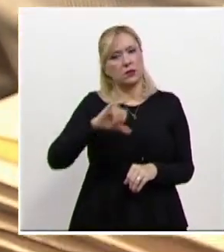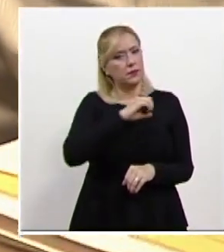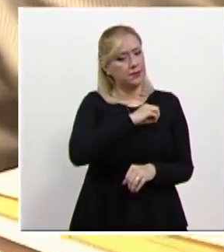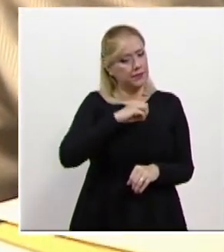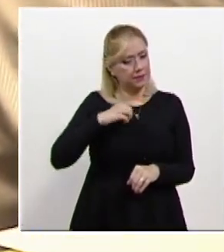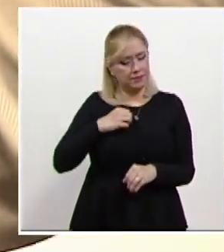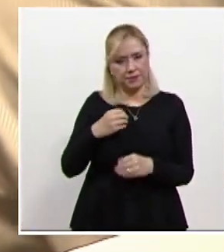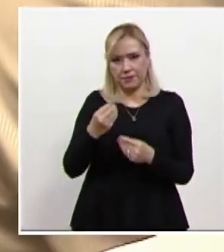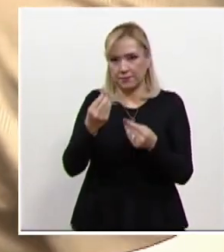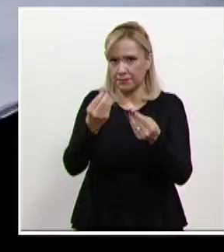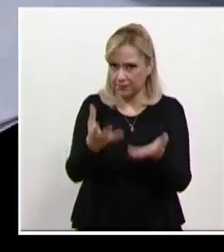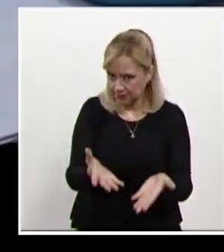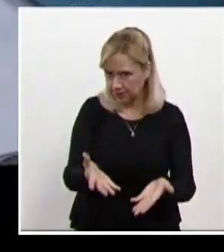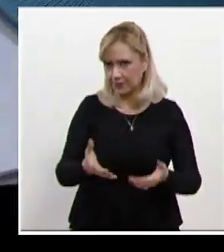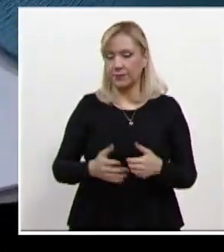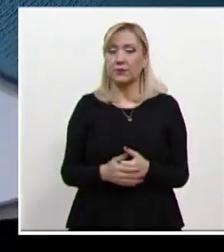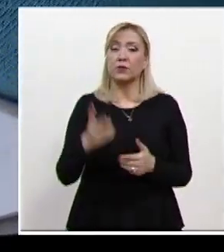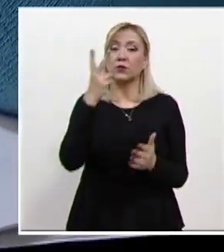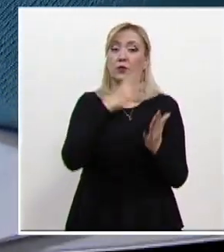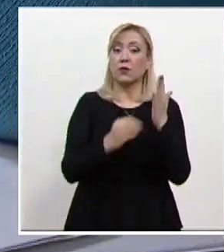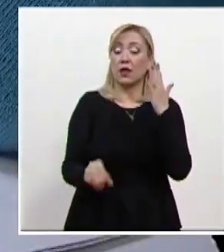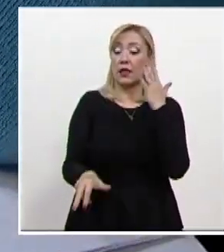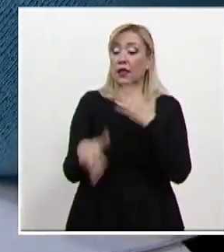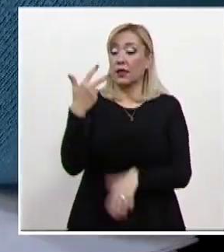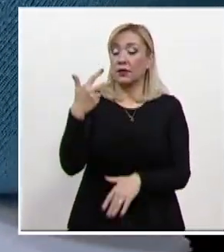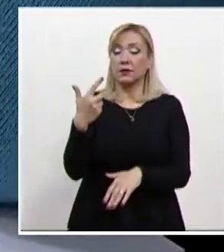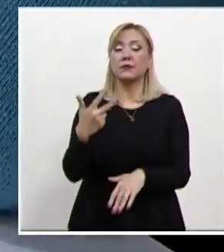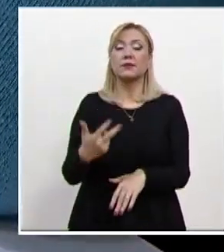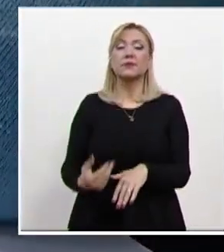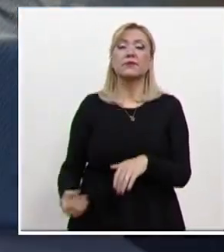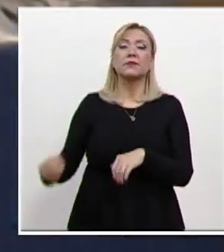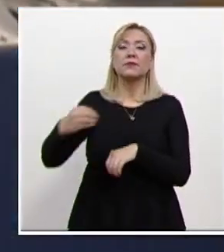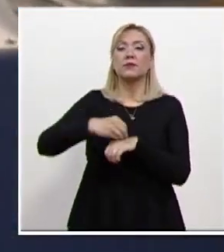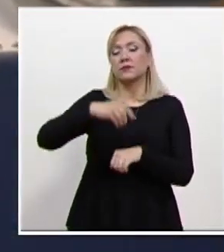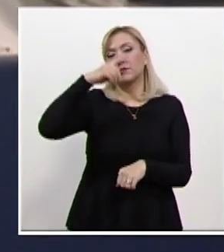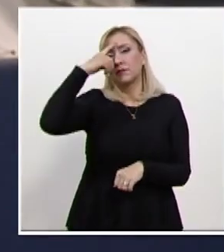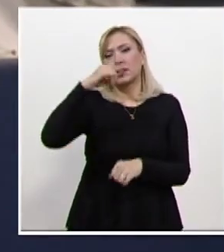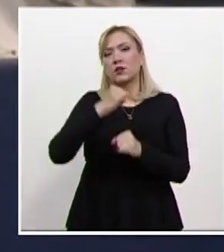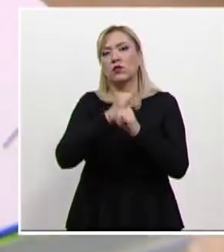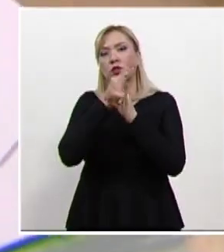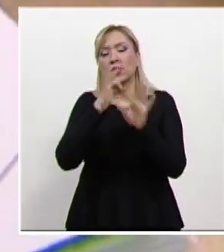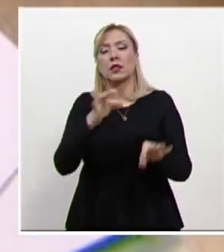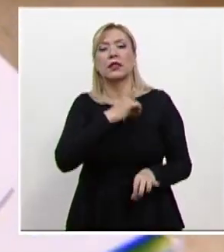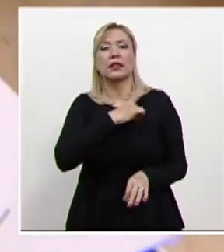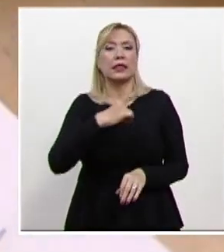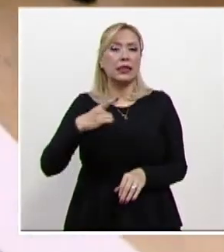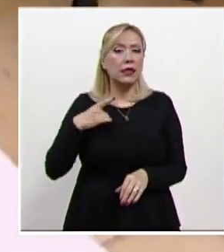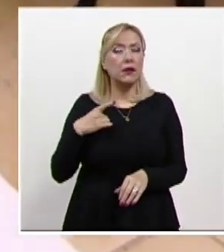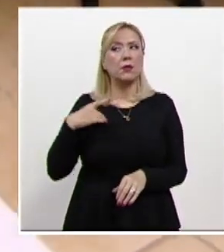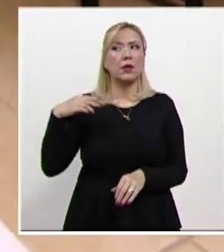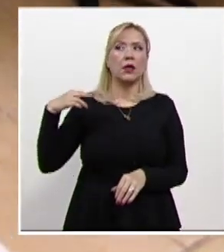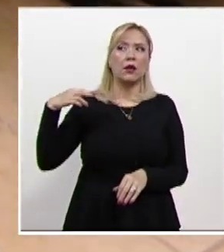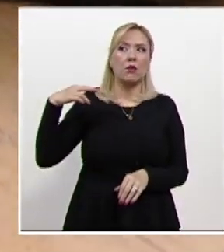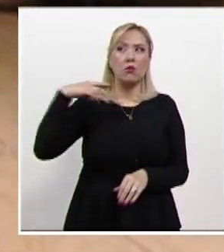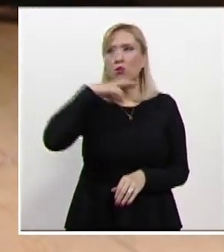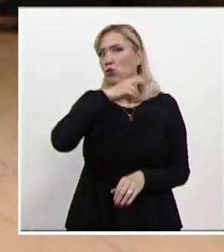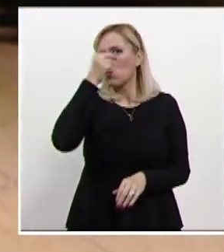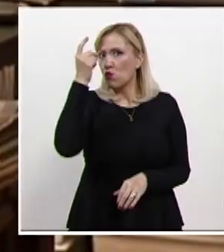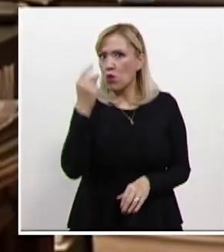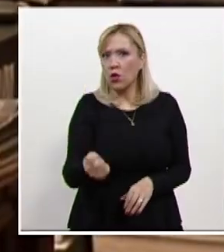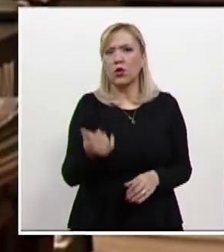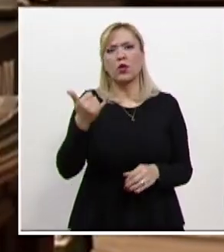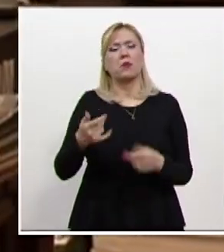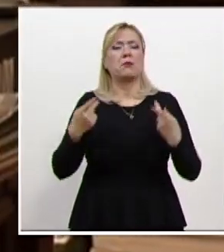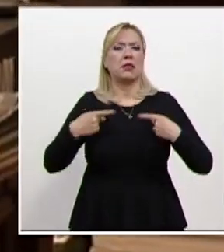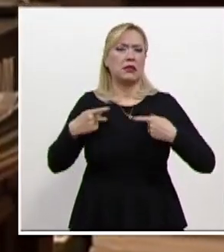de proporcionarla. En 2013 se reforzó al añadir que la información debe ser plural y oportuna, además de que las personas